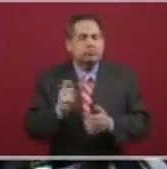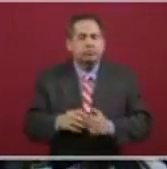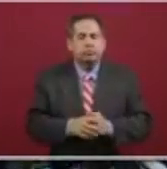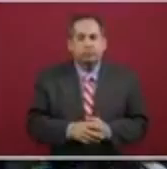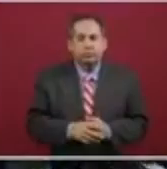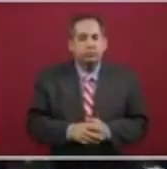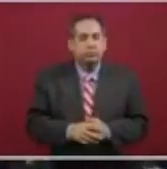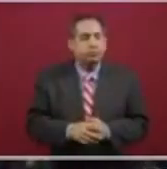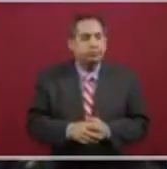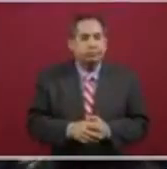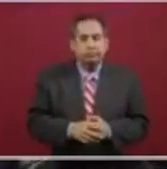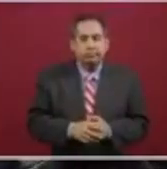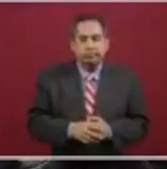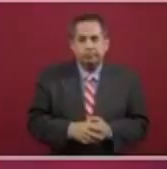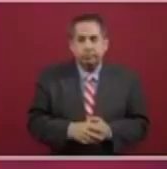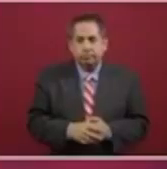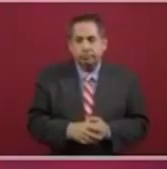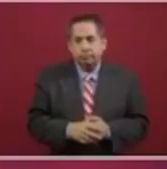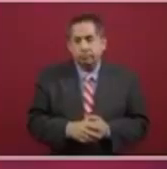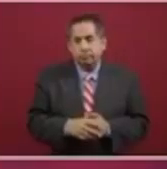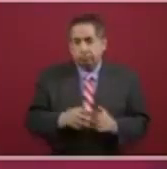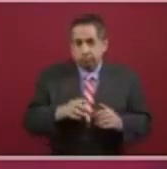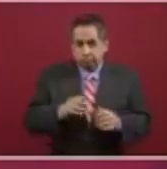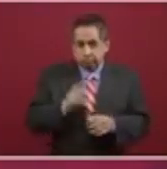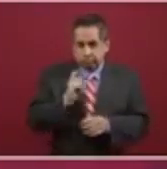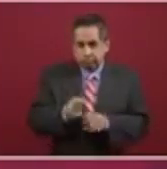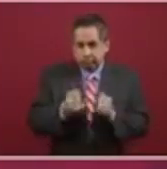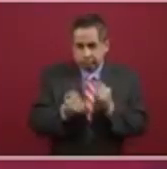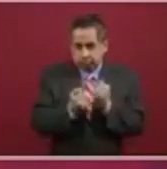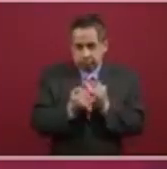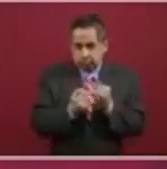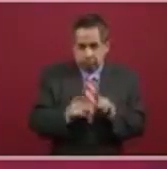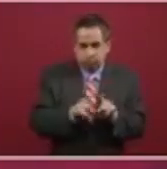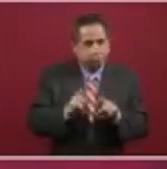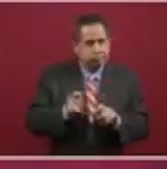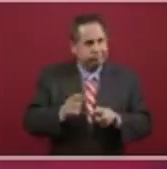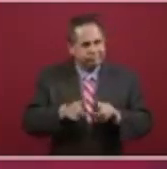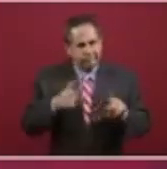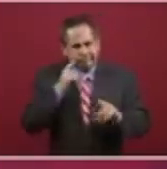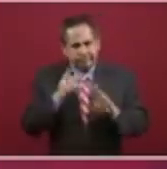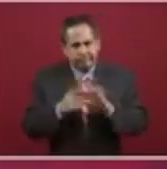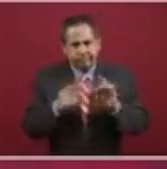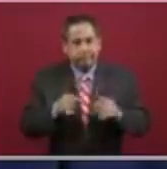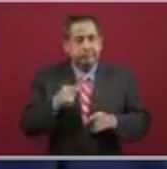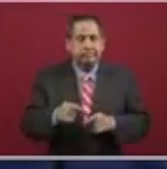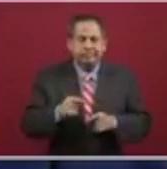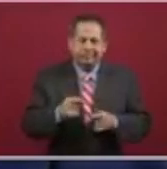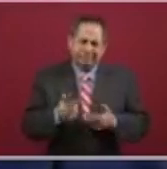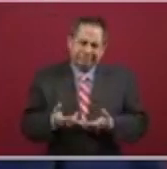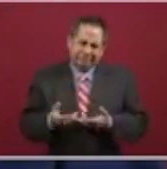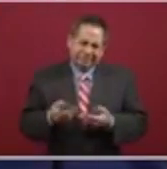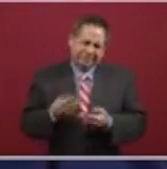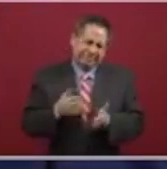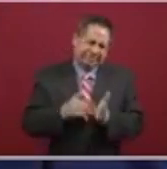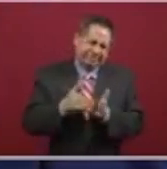no es del todo aplicable. Aquí las grandes